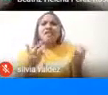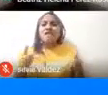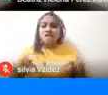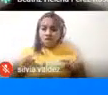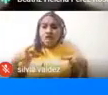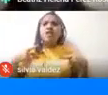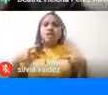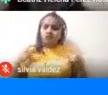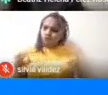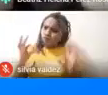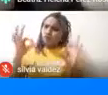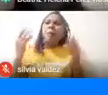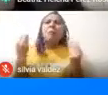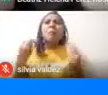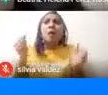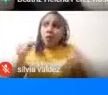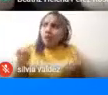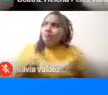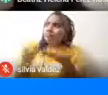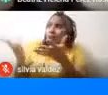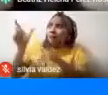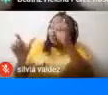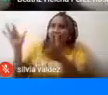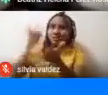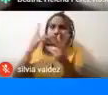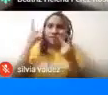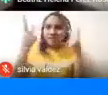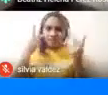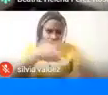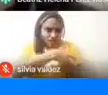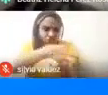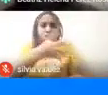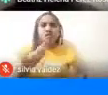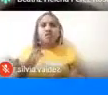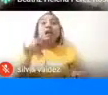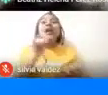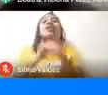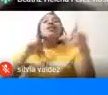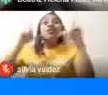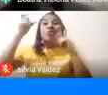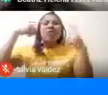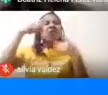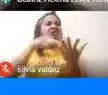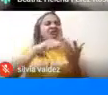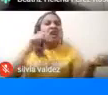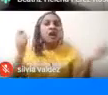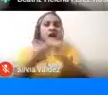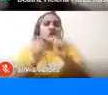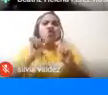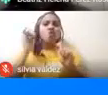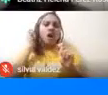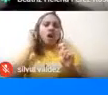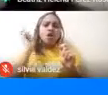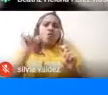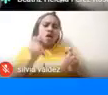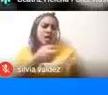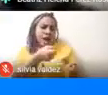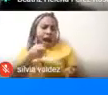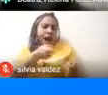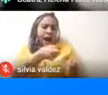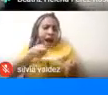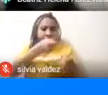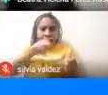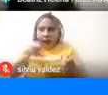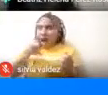digna para poder hacerlo potencial. Entonces, el turismo se convierte en aquel jalonador de